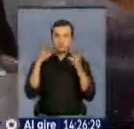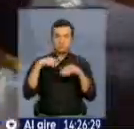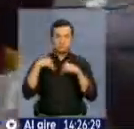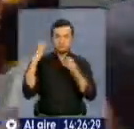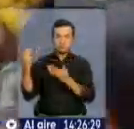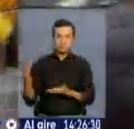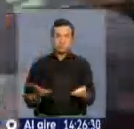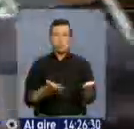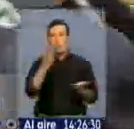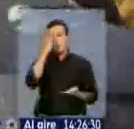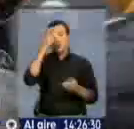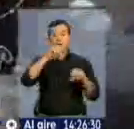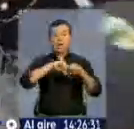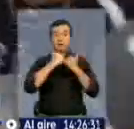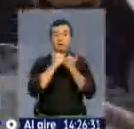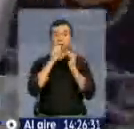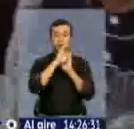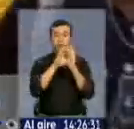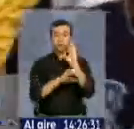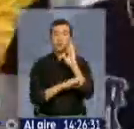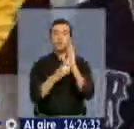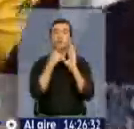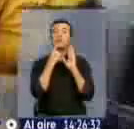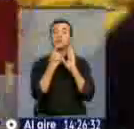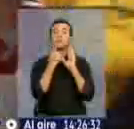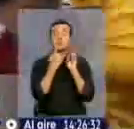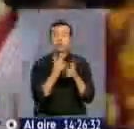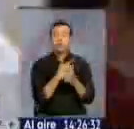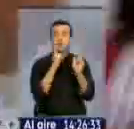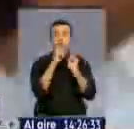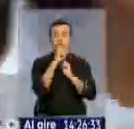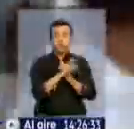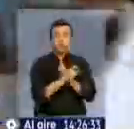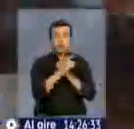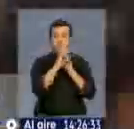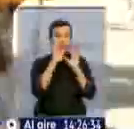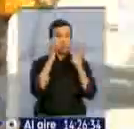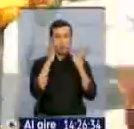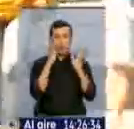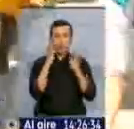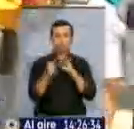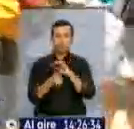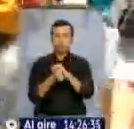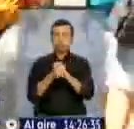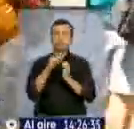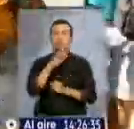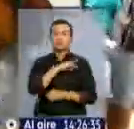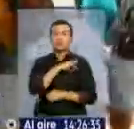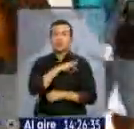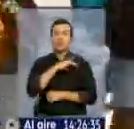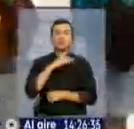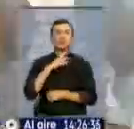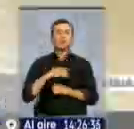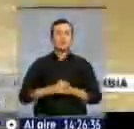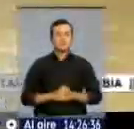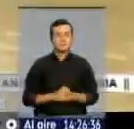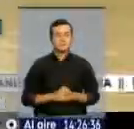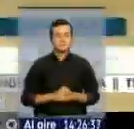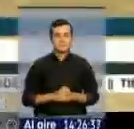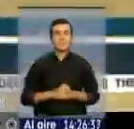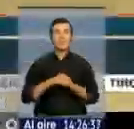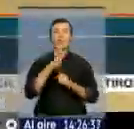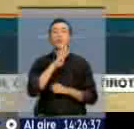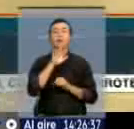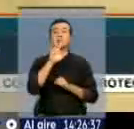Esto luego de que la Asamblea Constituyente retiró la inmunidad parlamentaria de este funcionario que se refugió en la embajada chilena en Caracas. Al